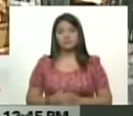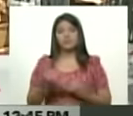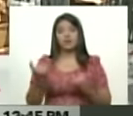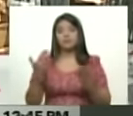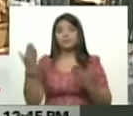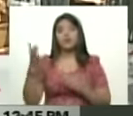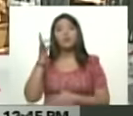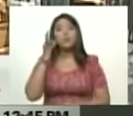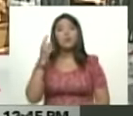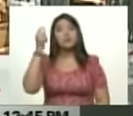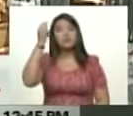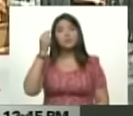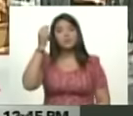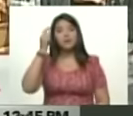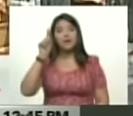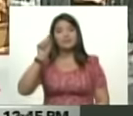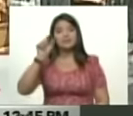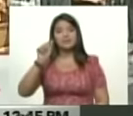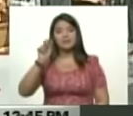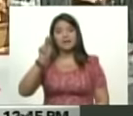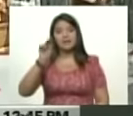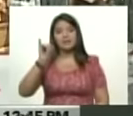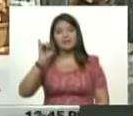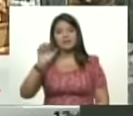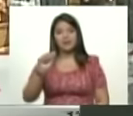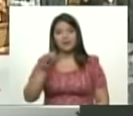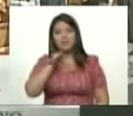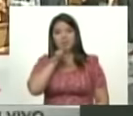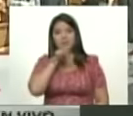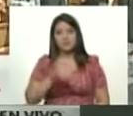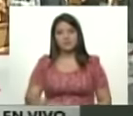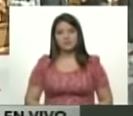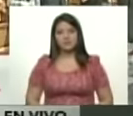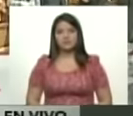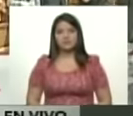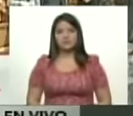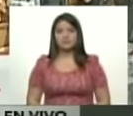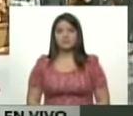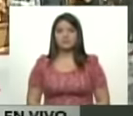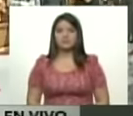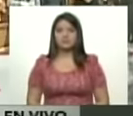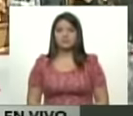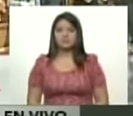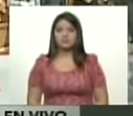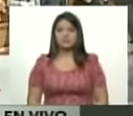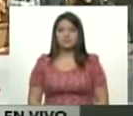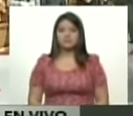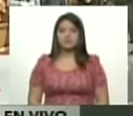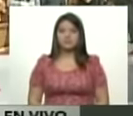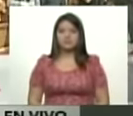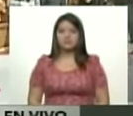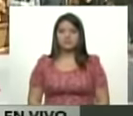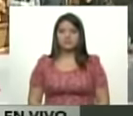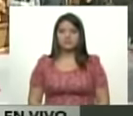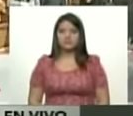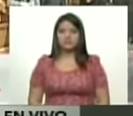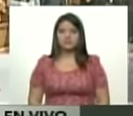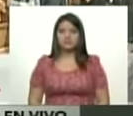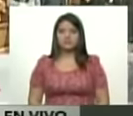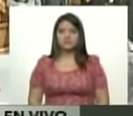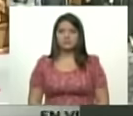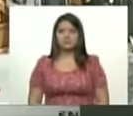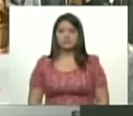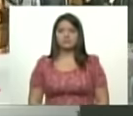primera vicepresidencia y de el diputado Simón Calzadilla a la segunda vicepresidencia. Tiene la palabra ahora la